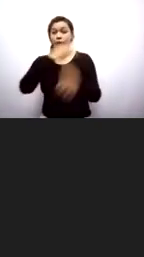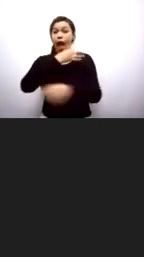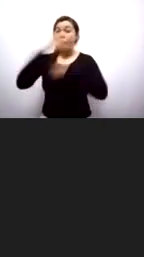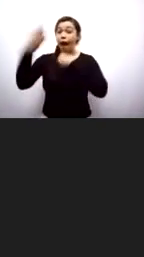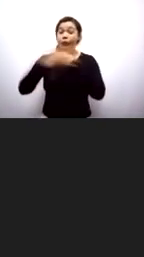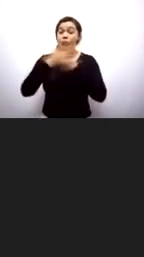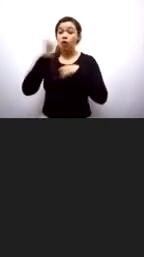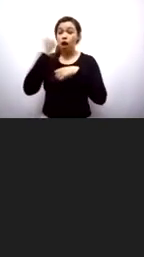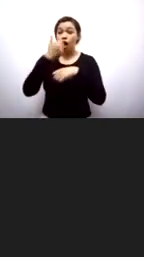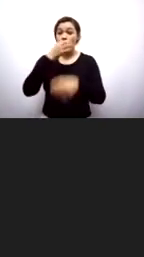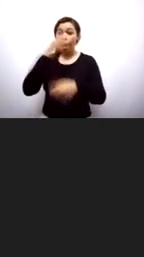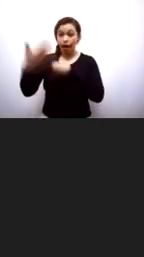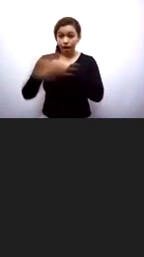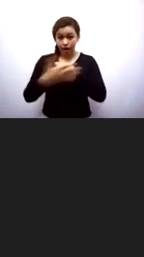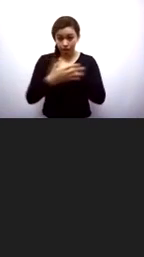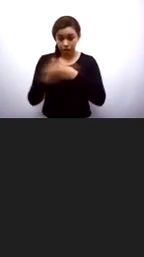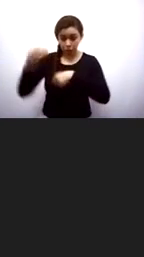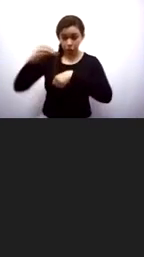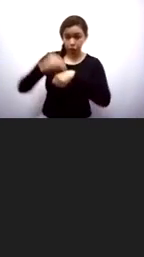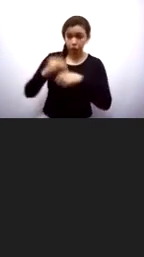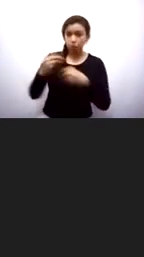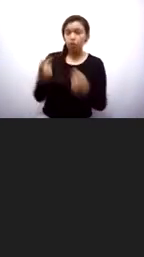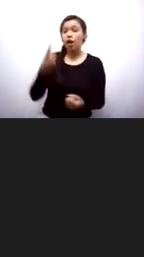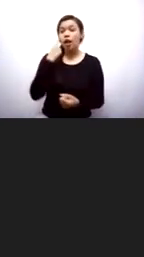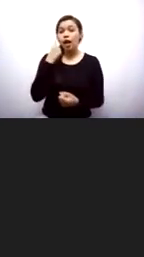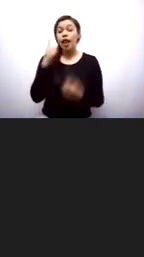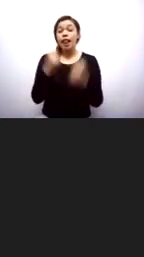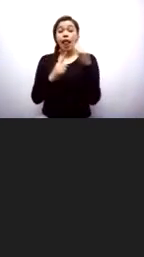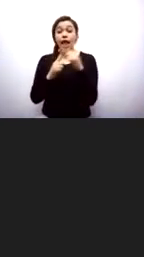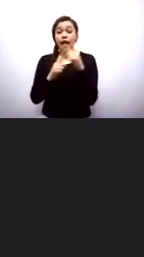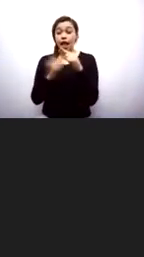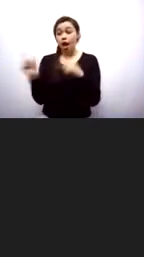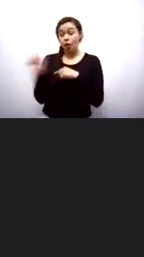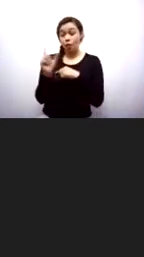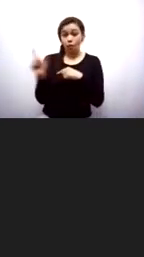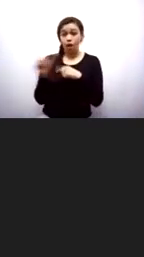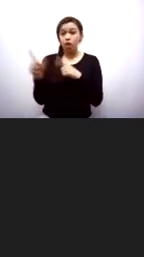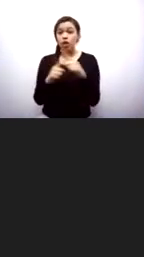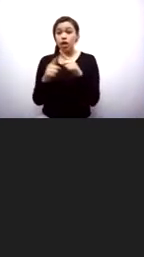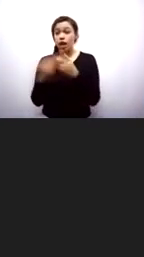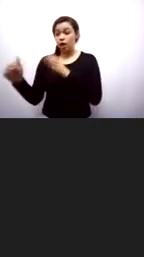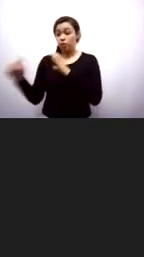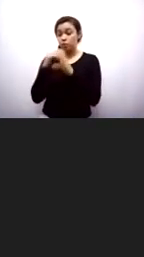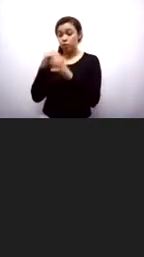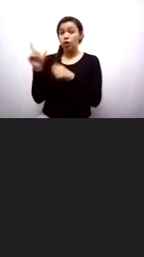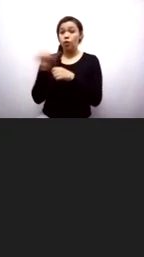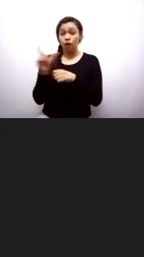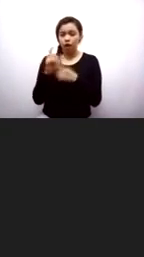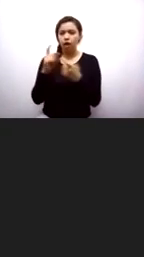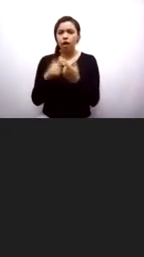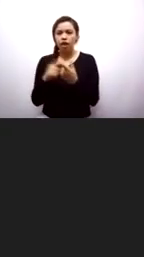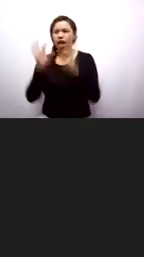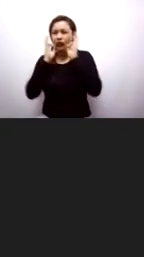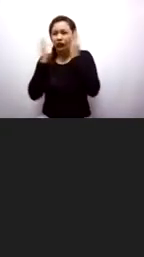alumnos, les podemos dejar indicada cuándo es una tarea, cuándo me la tienen que entregar, bajo qué